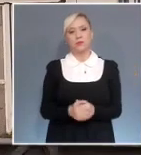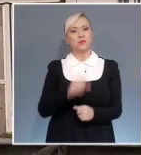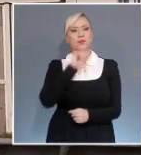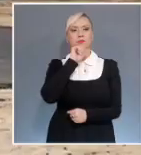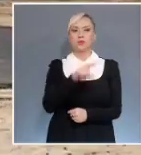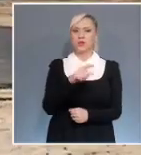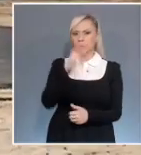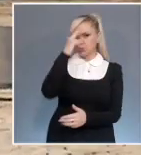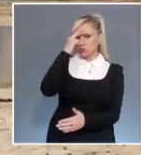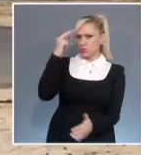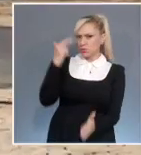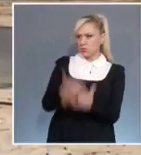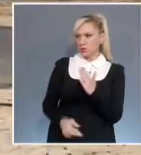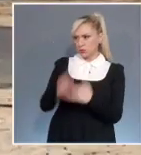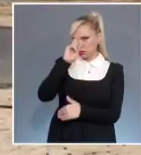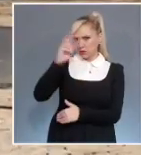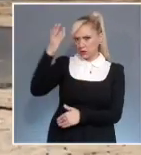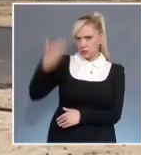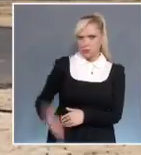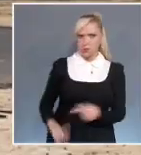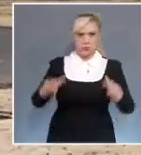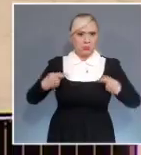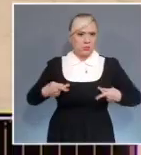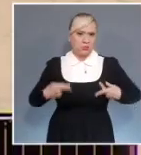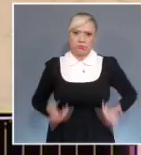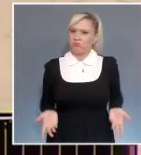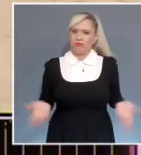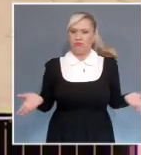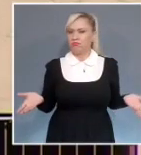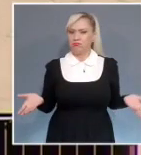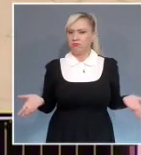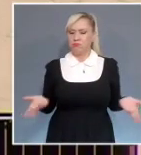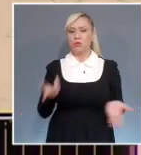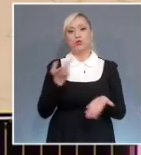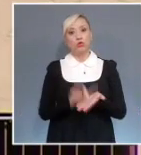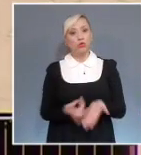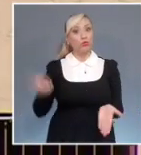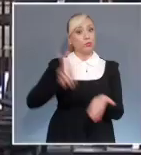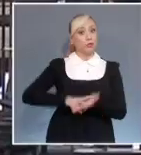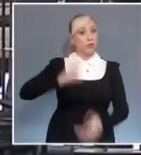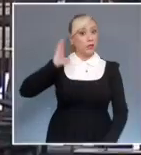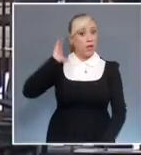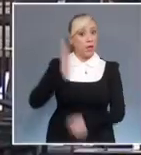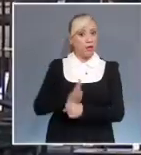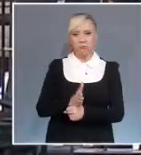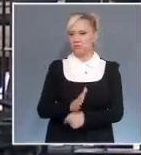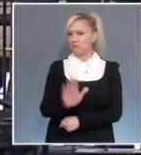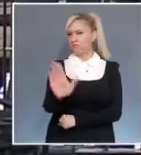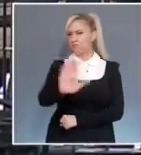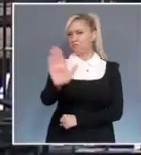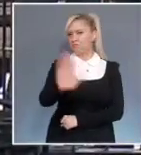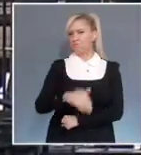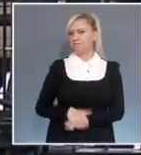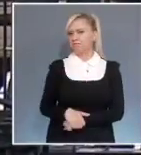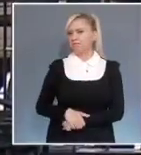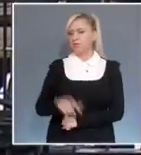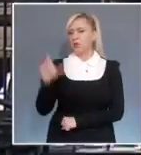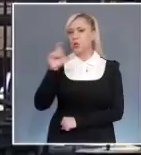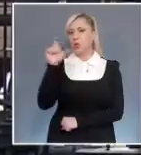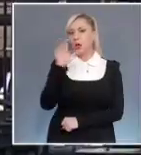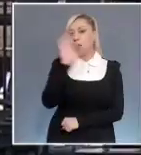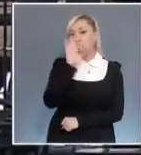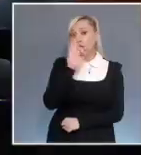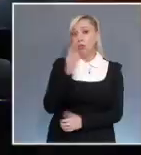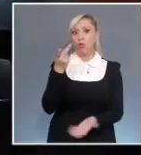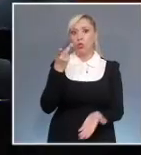dignidad humana. Tampoco implica un doble castigo, pues ello se actualiza cuando el Estado juzgado 2 veces a una persona por los